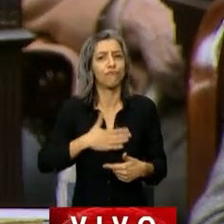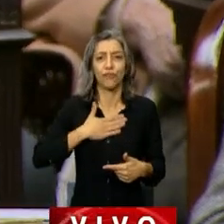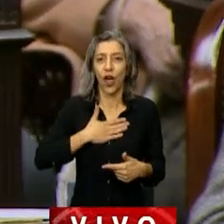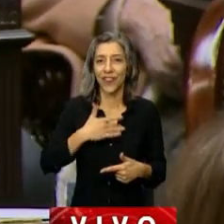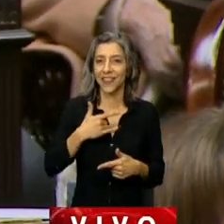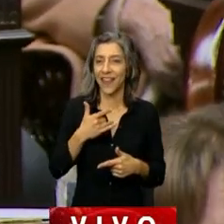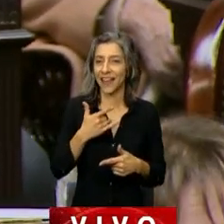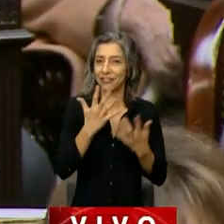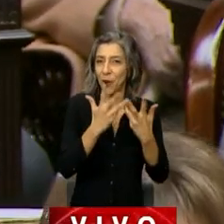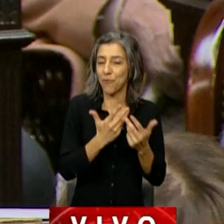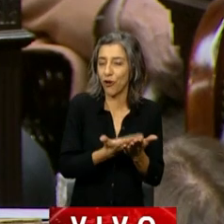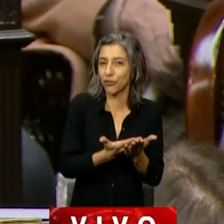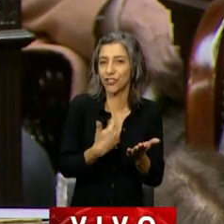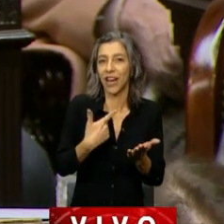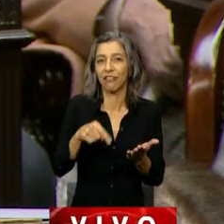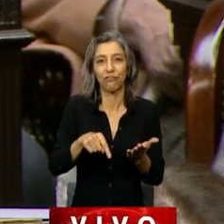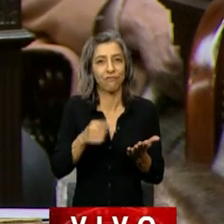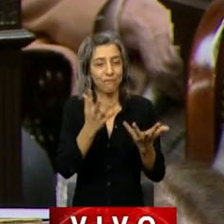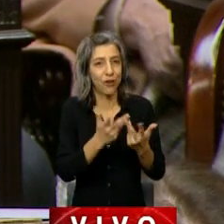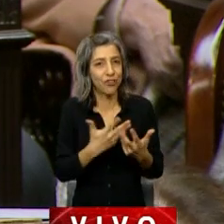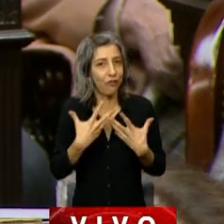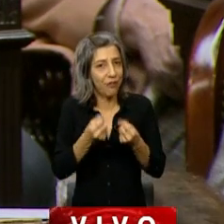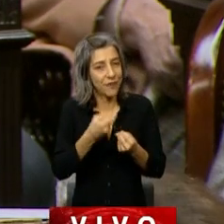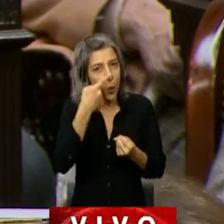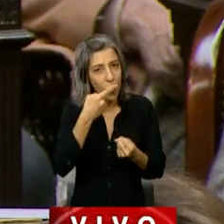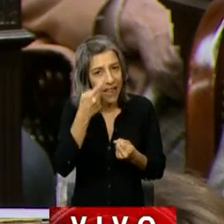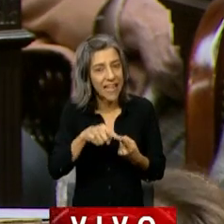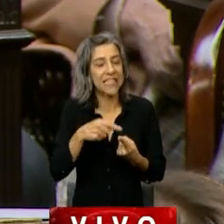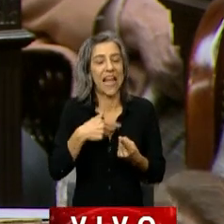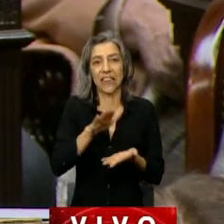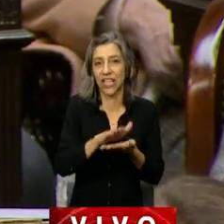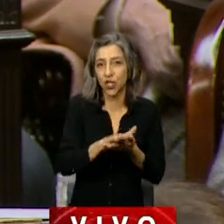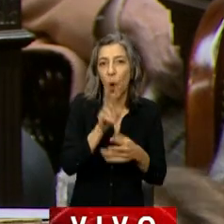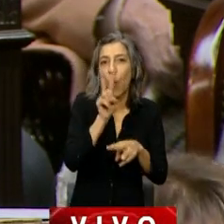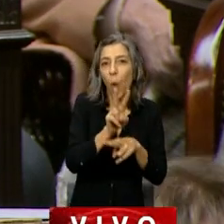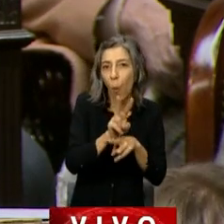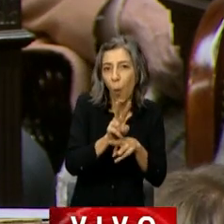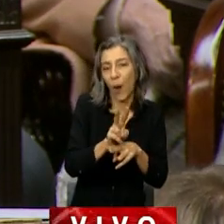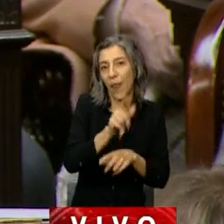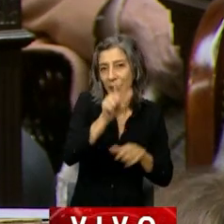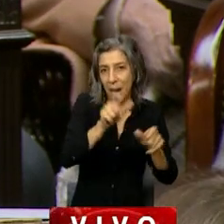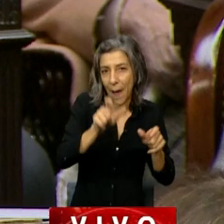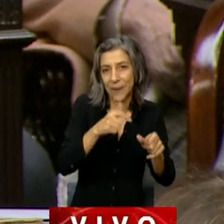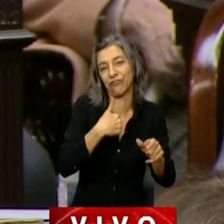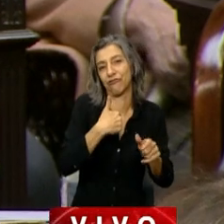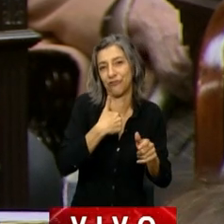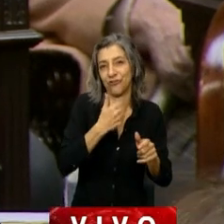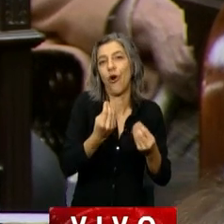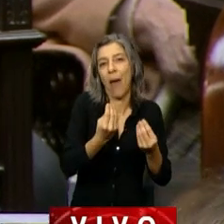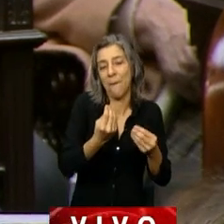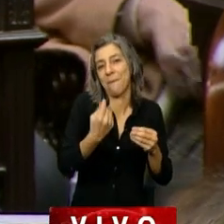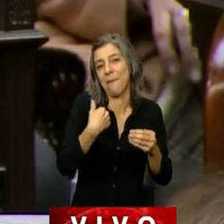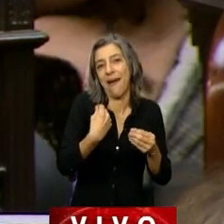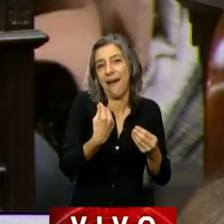hoy. Dos proyectos de salud muy interesantes, el de cuidados paliativos, que teníamos una deuda